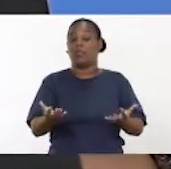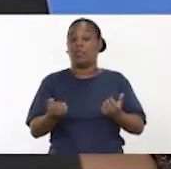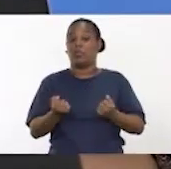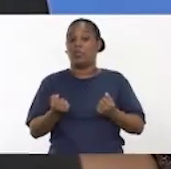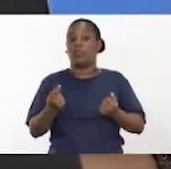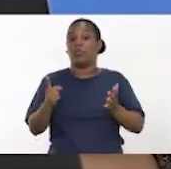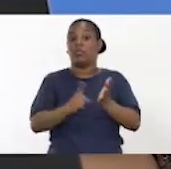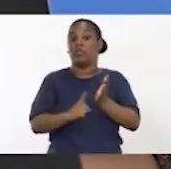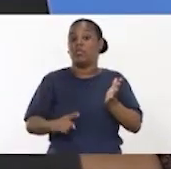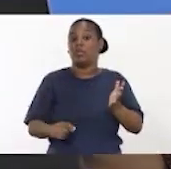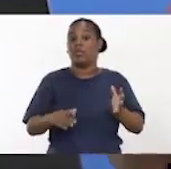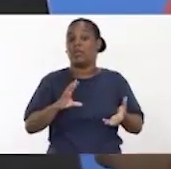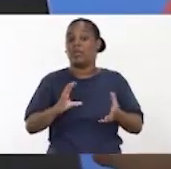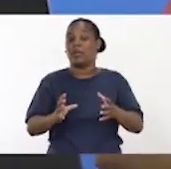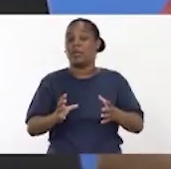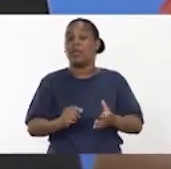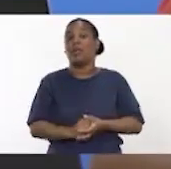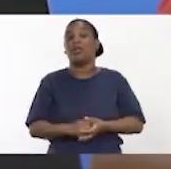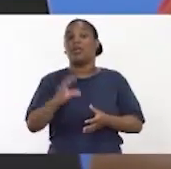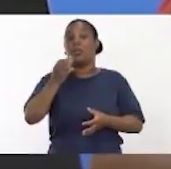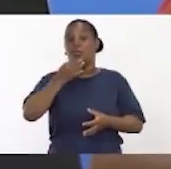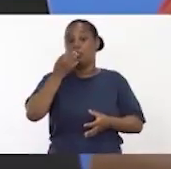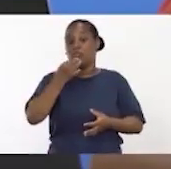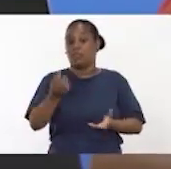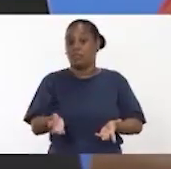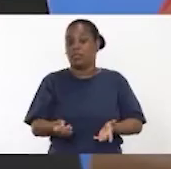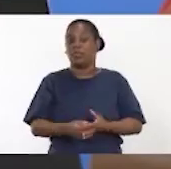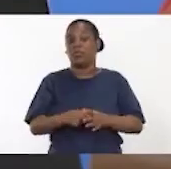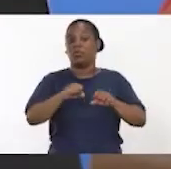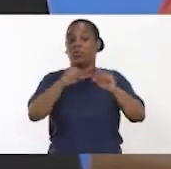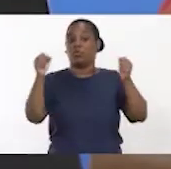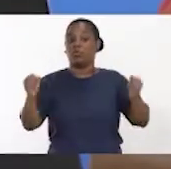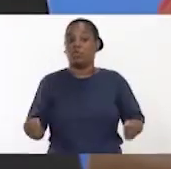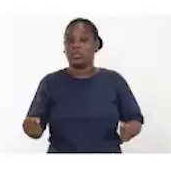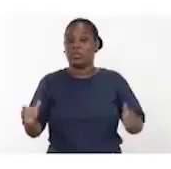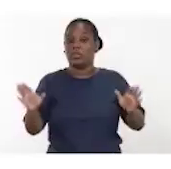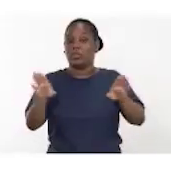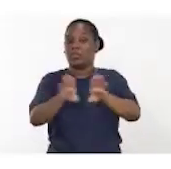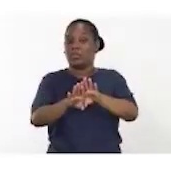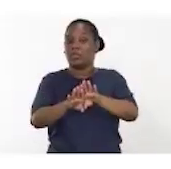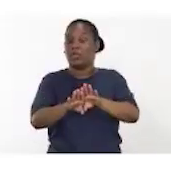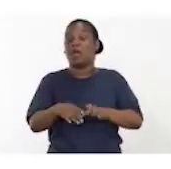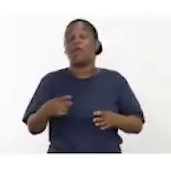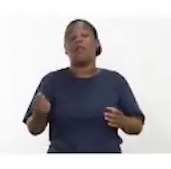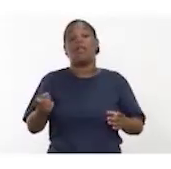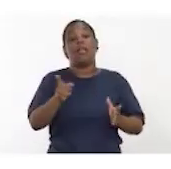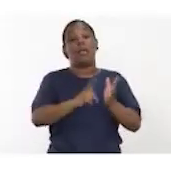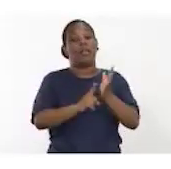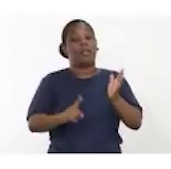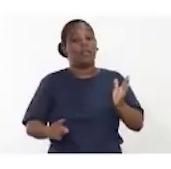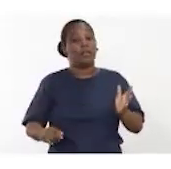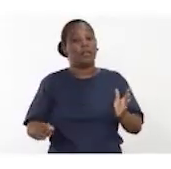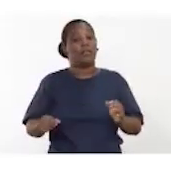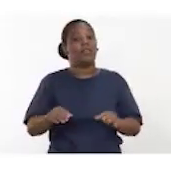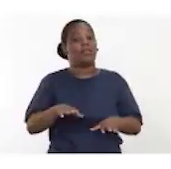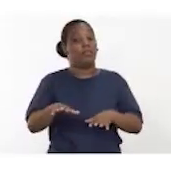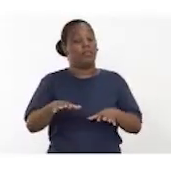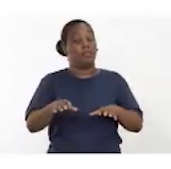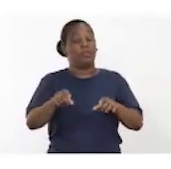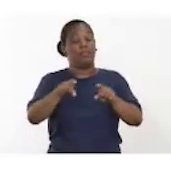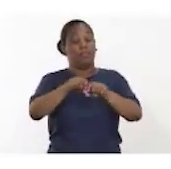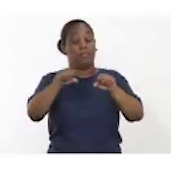La ley de conservación de la energía mecánica nos dice que en un sistema cerrado, la